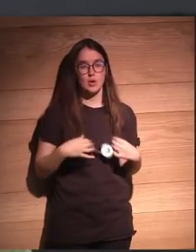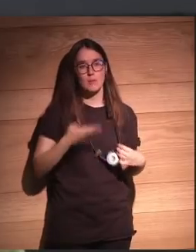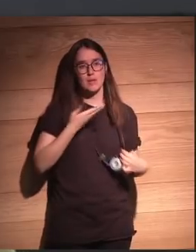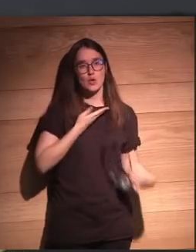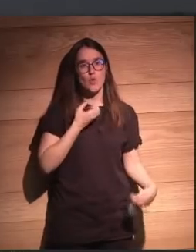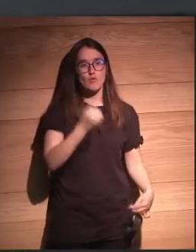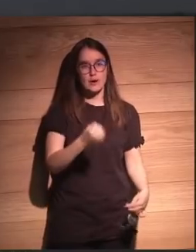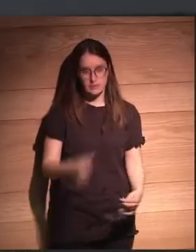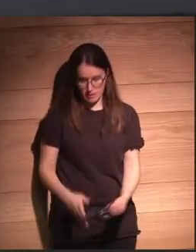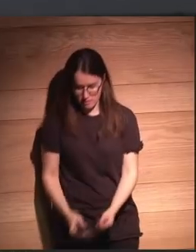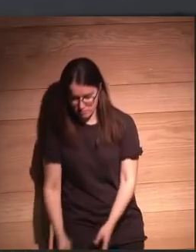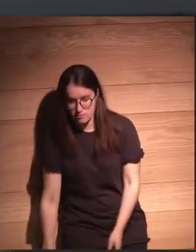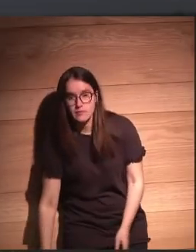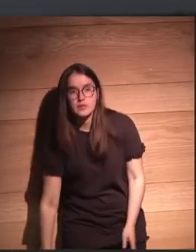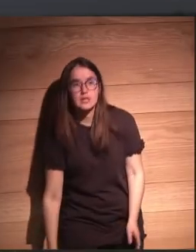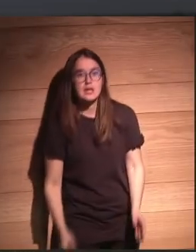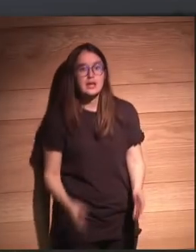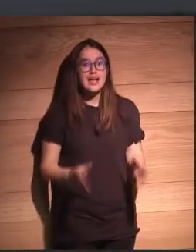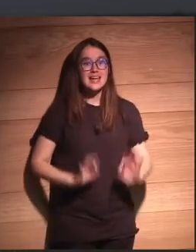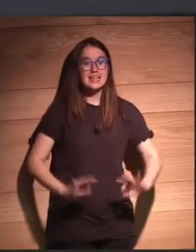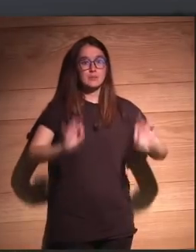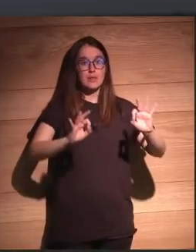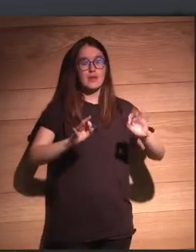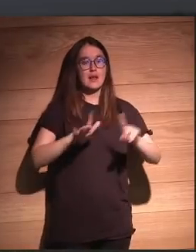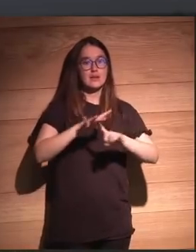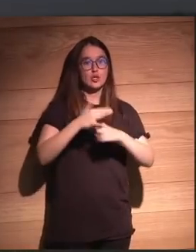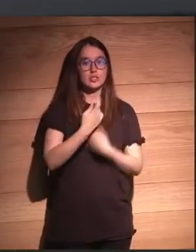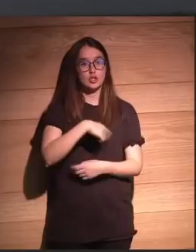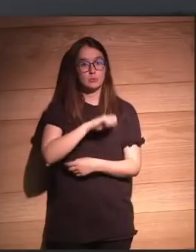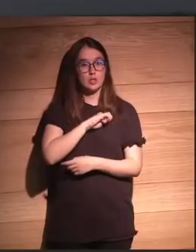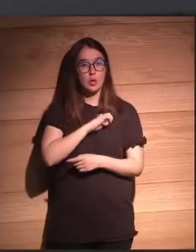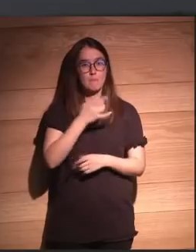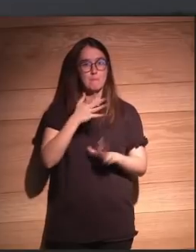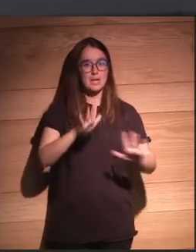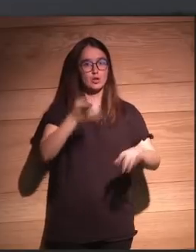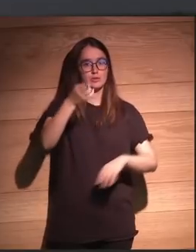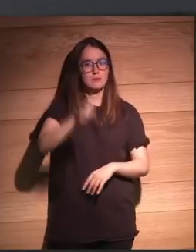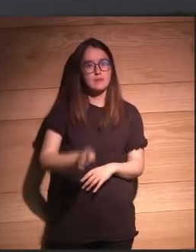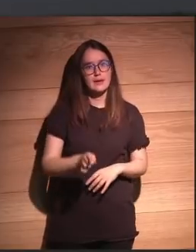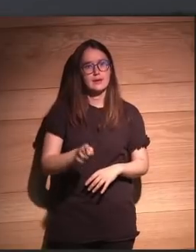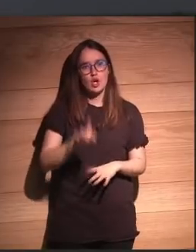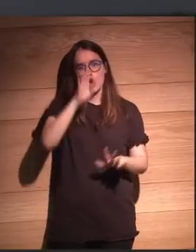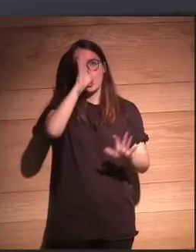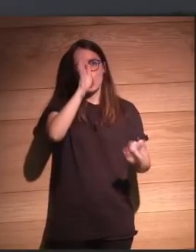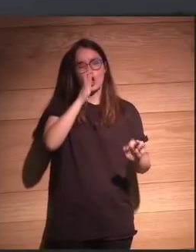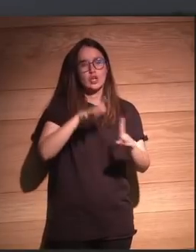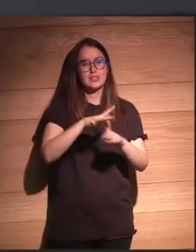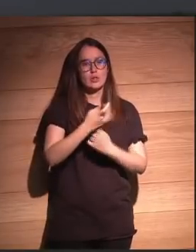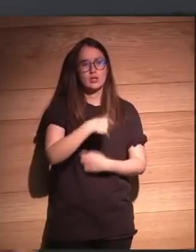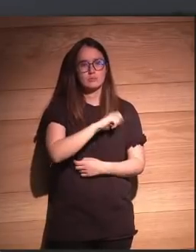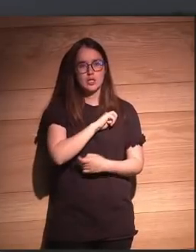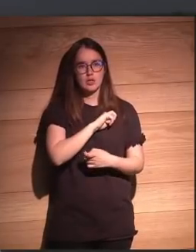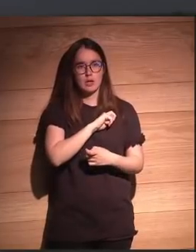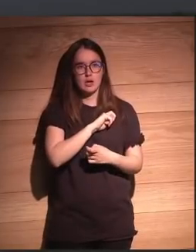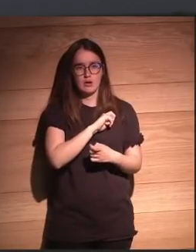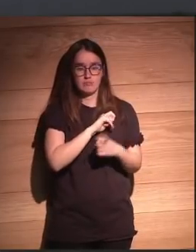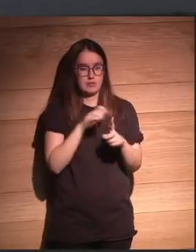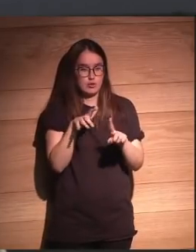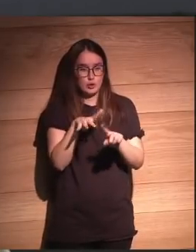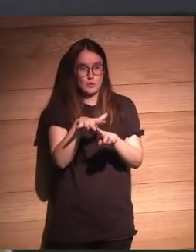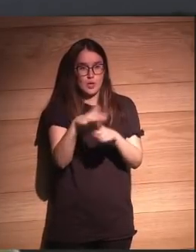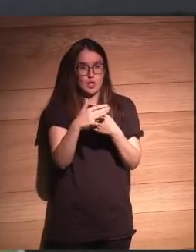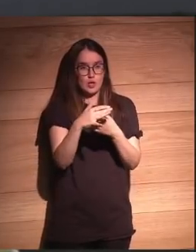mucho a entender, muy sobre todo entendido en el contexto español, pero también que obviamente el contexto español forma parte del contexto que se está